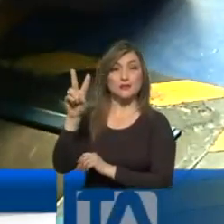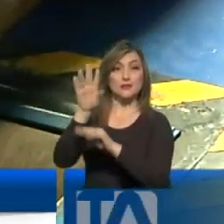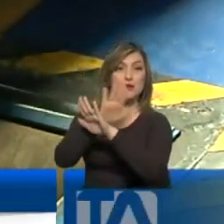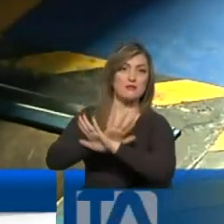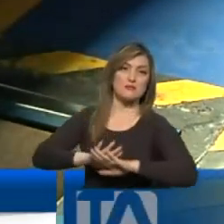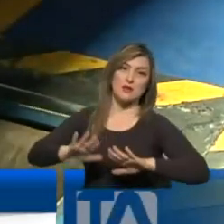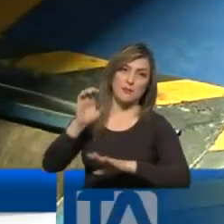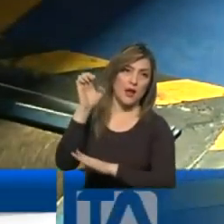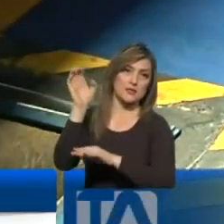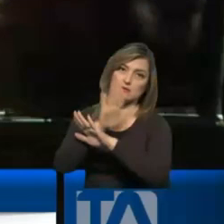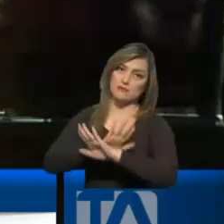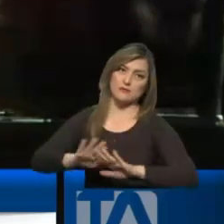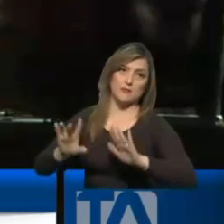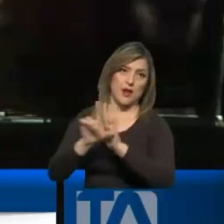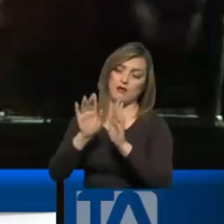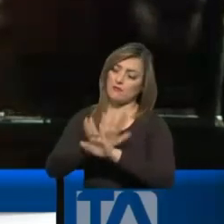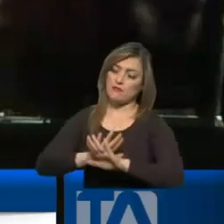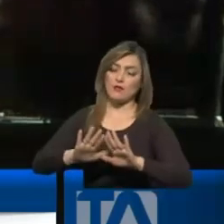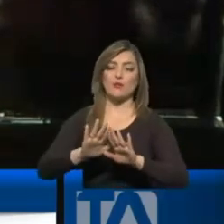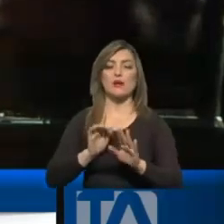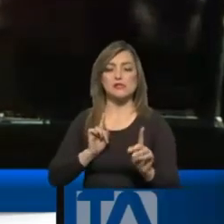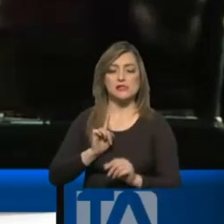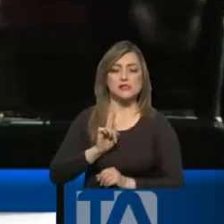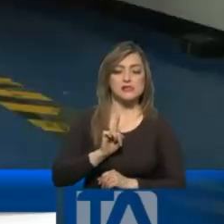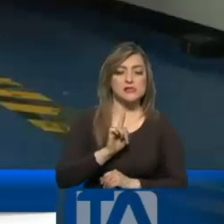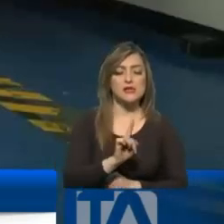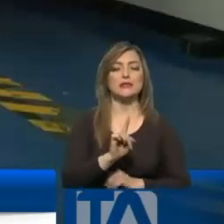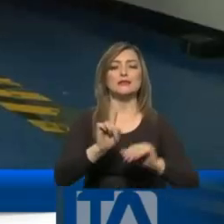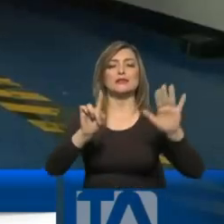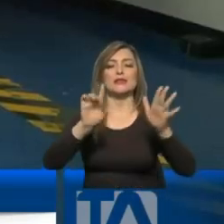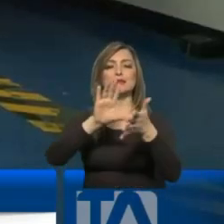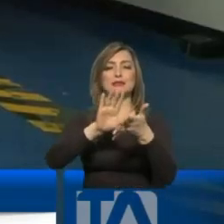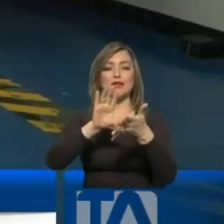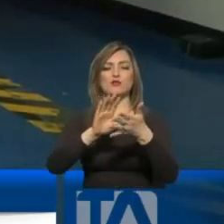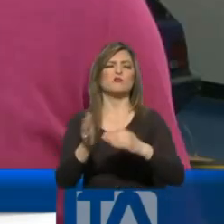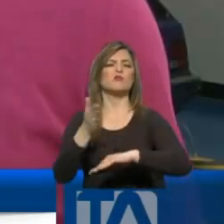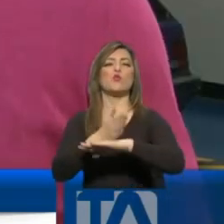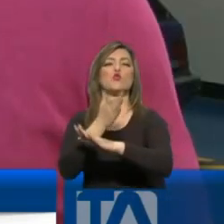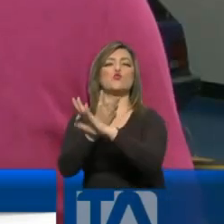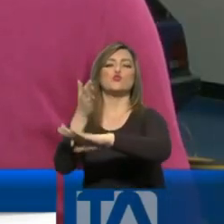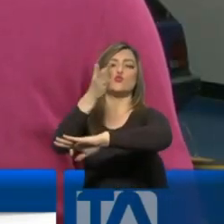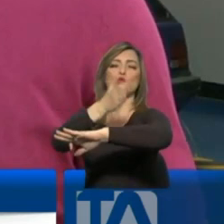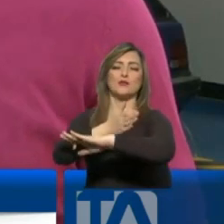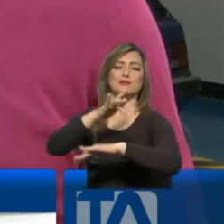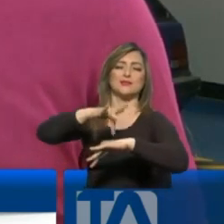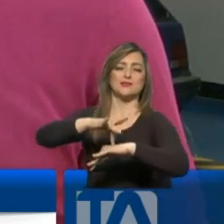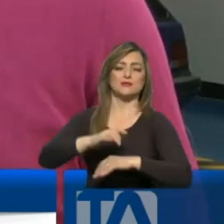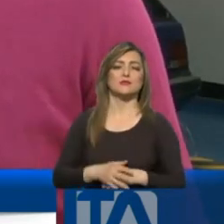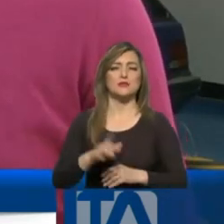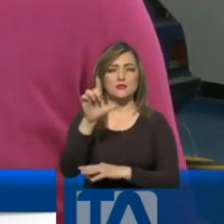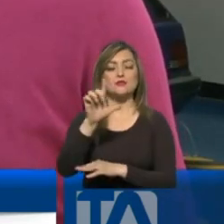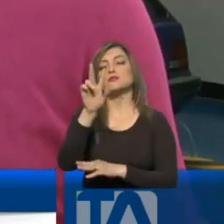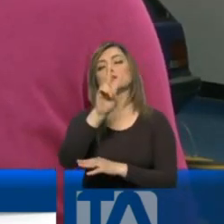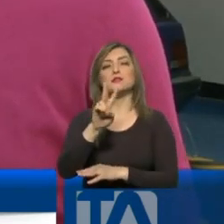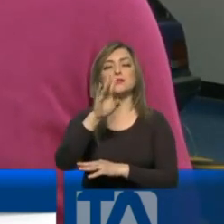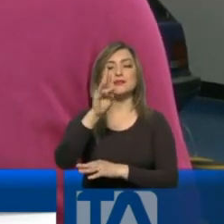de excepción, usted puede acercarse bajo previa cita a cualquiera de los 6 centros en nuevos horarios. Atenderemos de lunes a viernes de 7:30 de la mañana